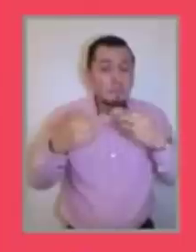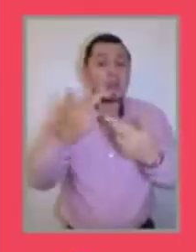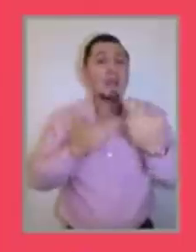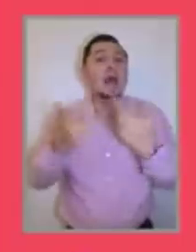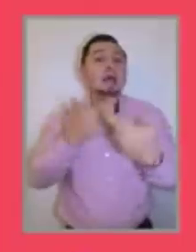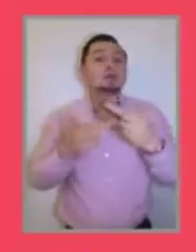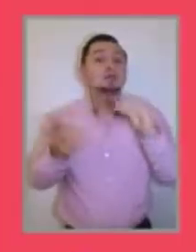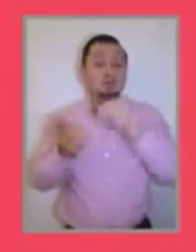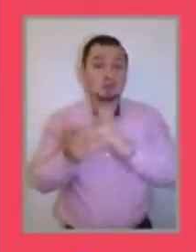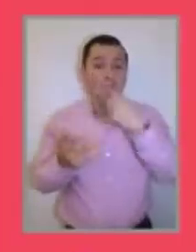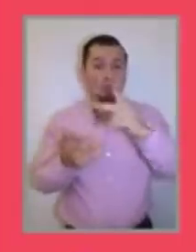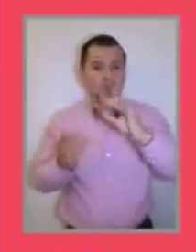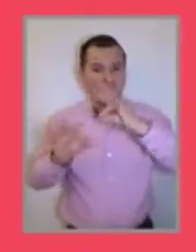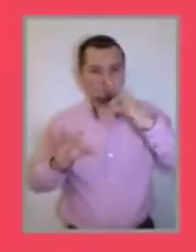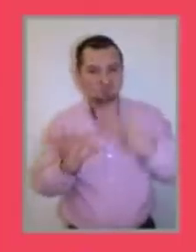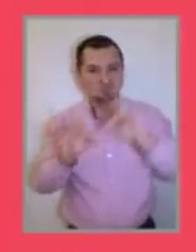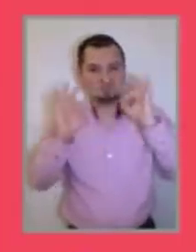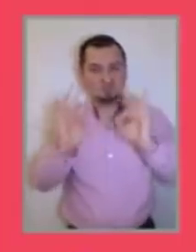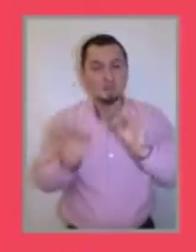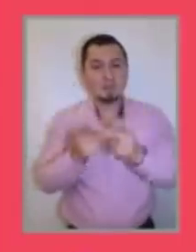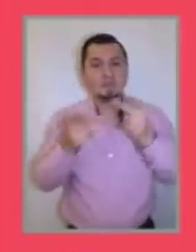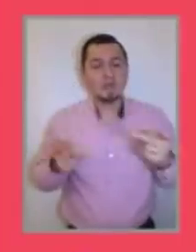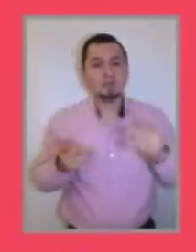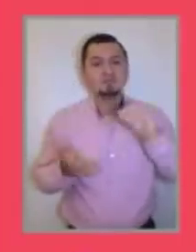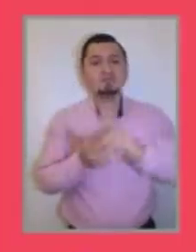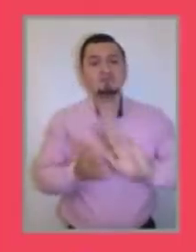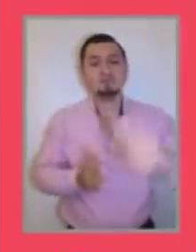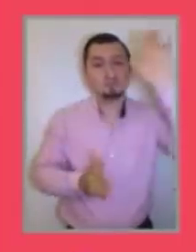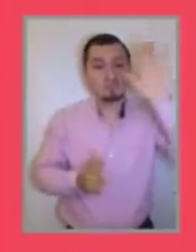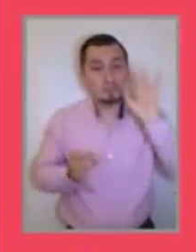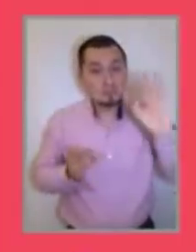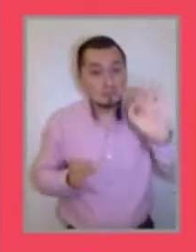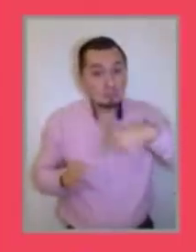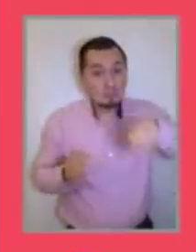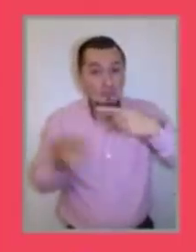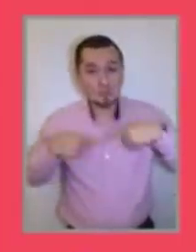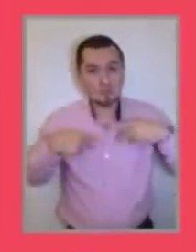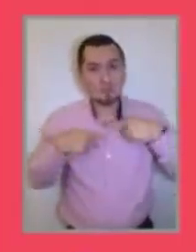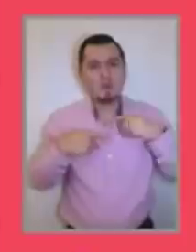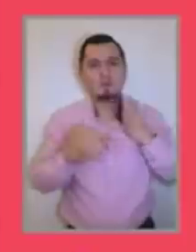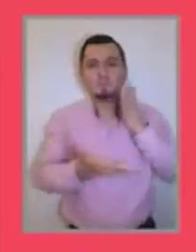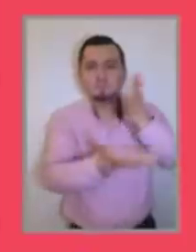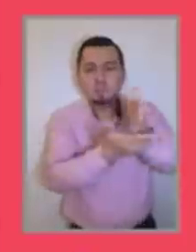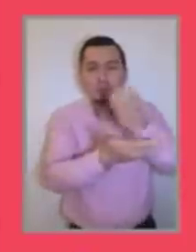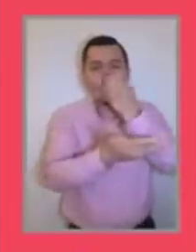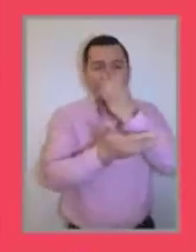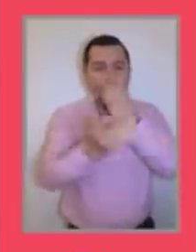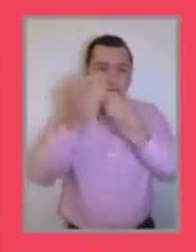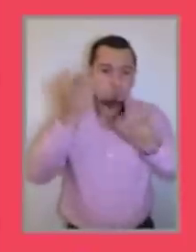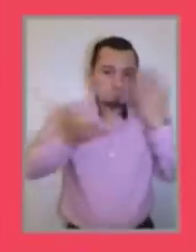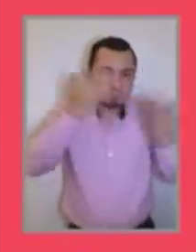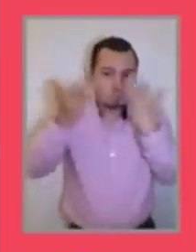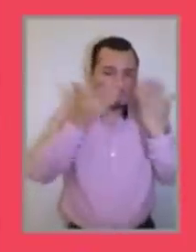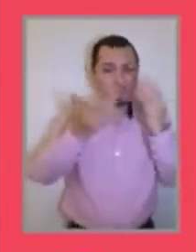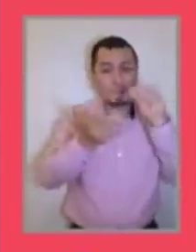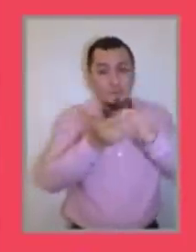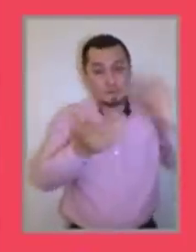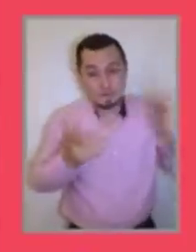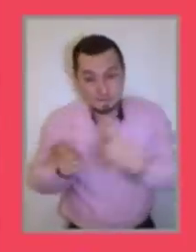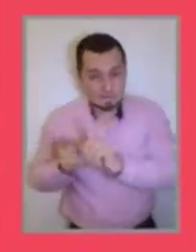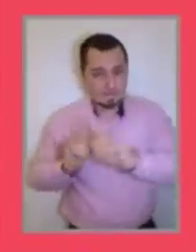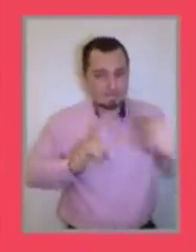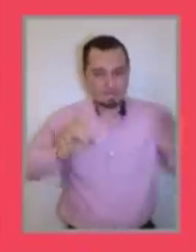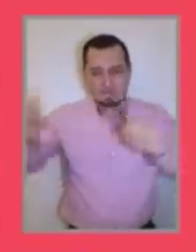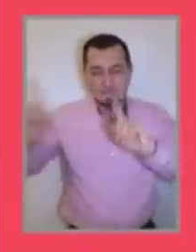limitado a actividades presenciales, pero de nuevo fue en consenso con todos estos actores, como ya lo mencionó el gobernador, incluyendo